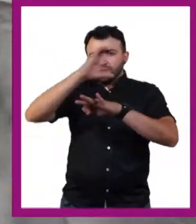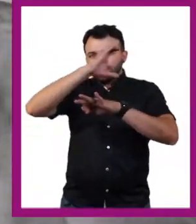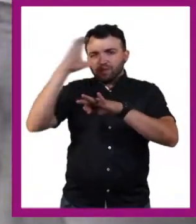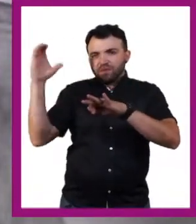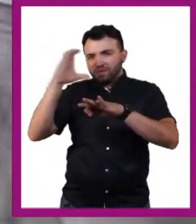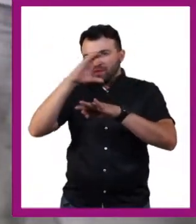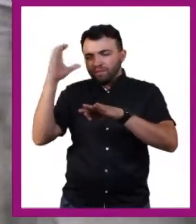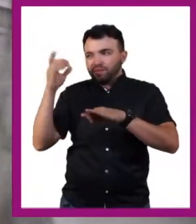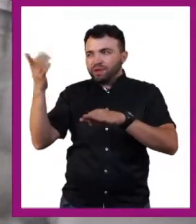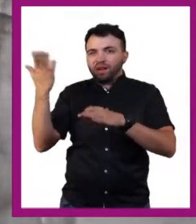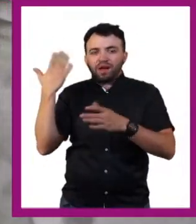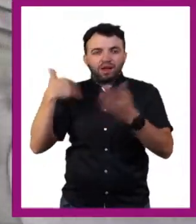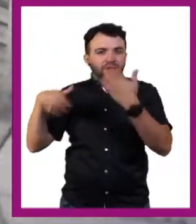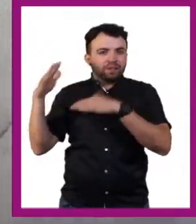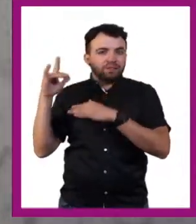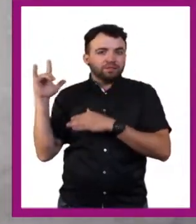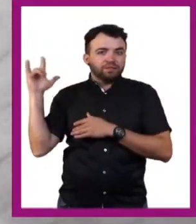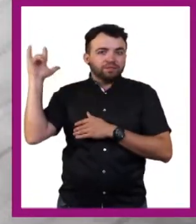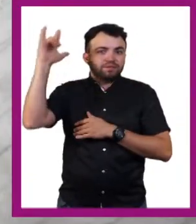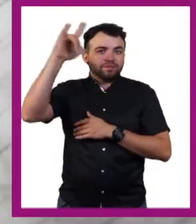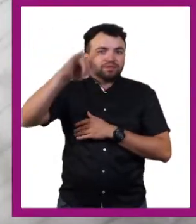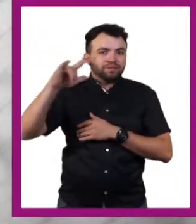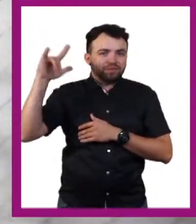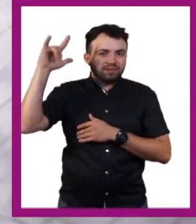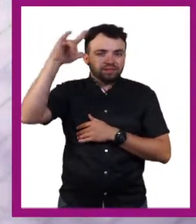esas imágenes que hay de cuando él era piloto,